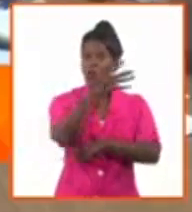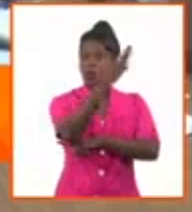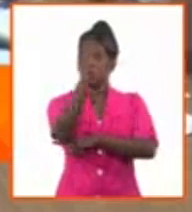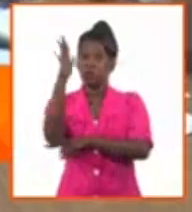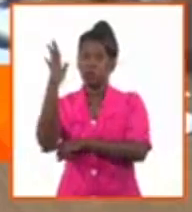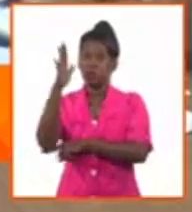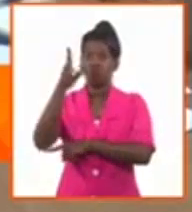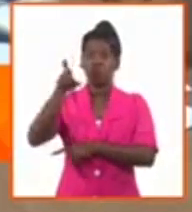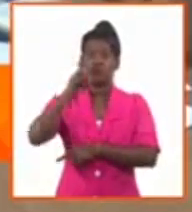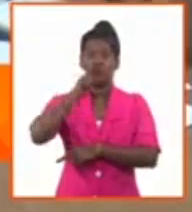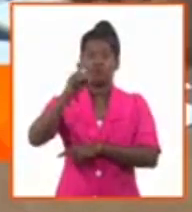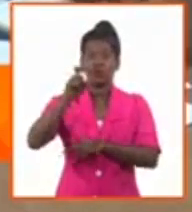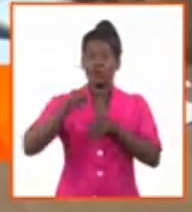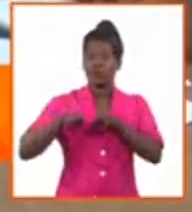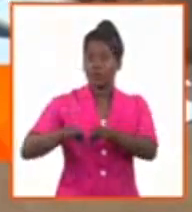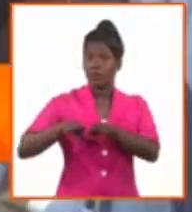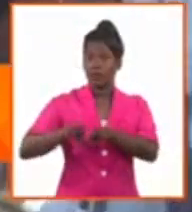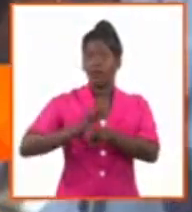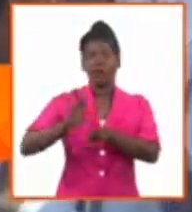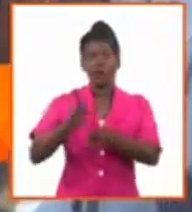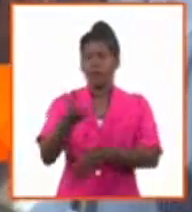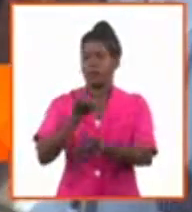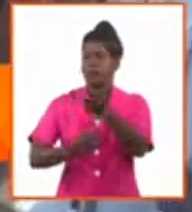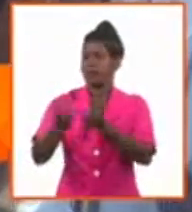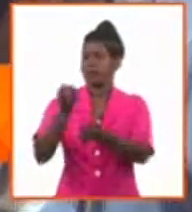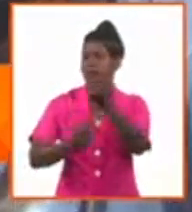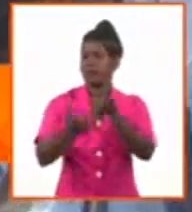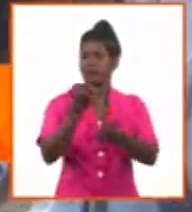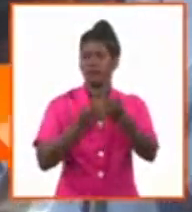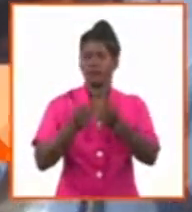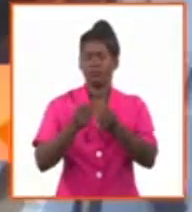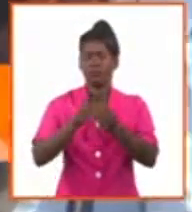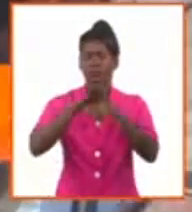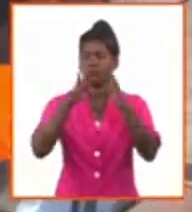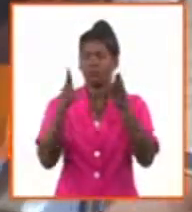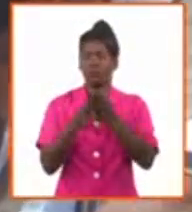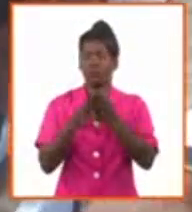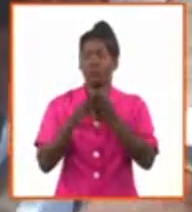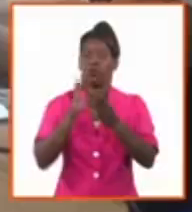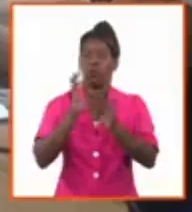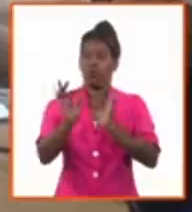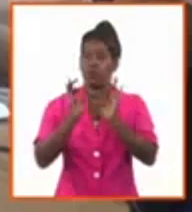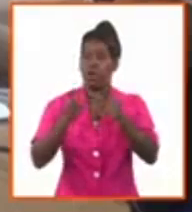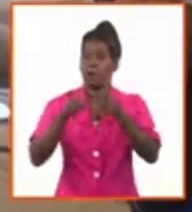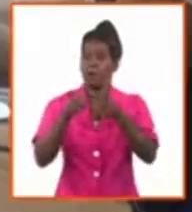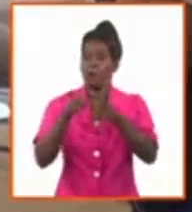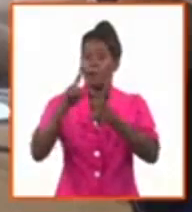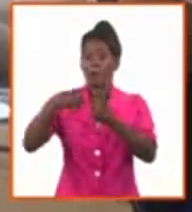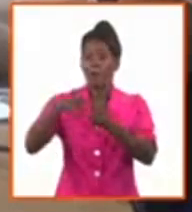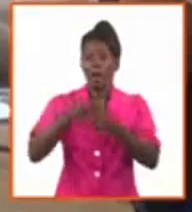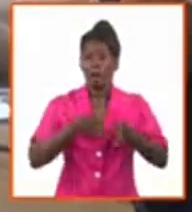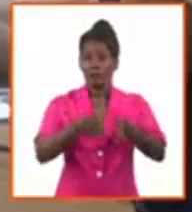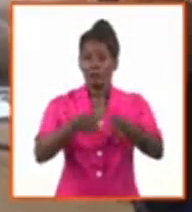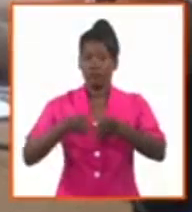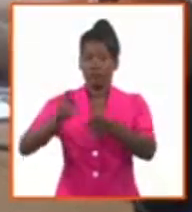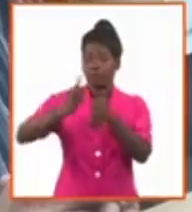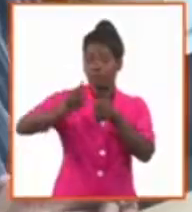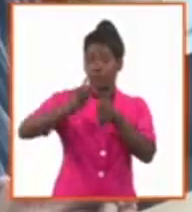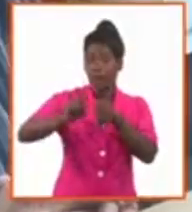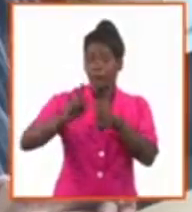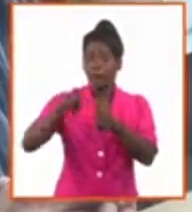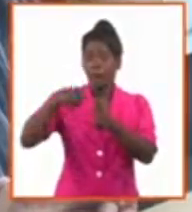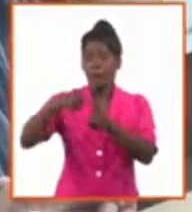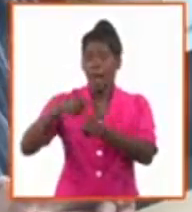ganado a zonas altas, la cosecha de frutas y viandas y su rápida distribución a los mercados, además del drenaje de los campos. La